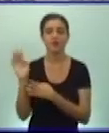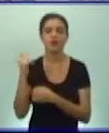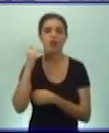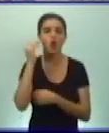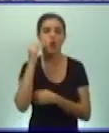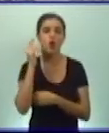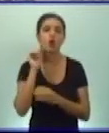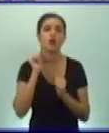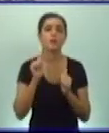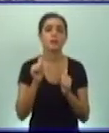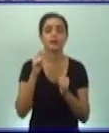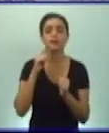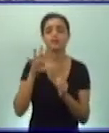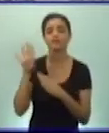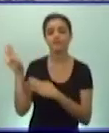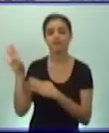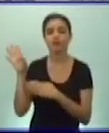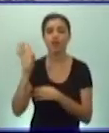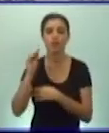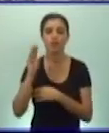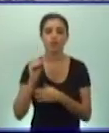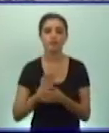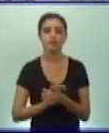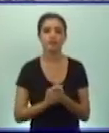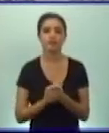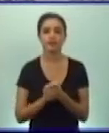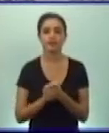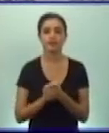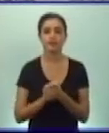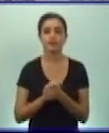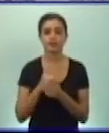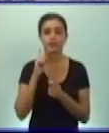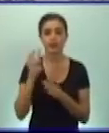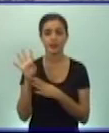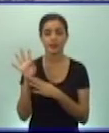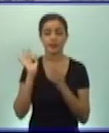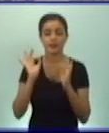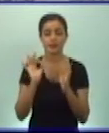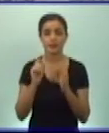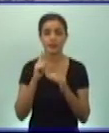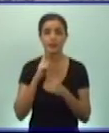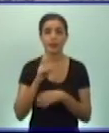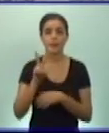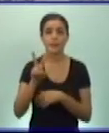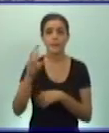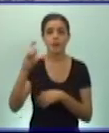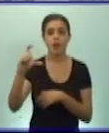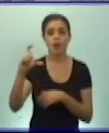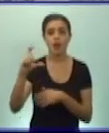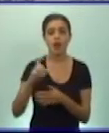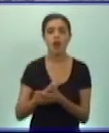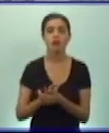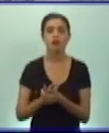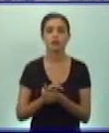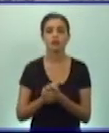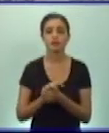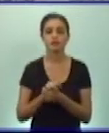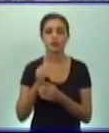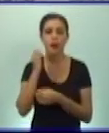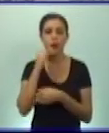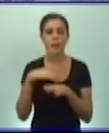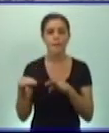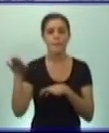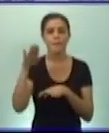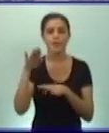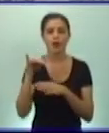oscuro es el mayor grado de envejecimiento. Observen Villa Clara, se ve claramente que tiene el mayor grado de envejecimiento de su población mayor de